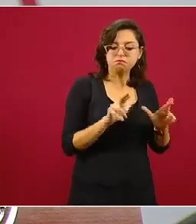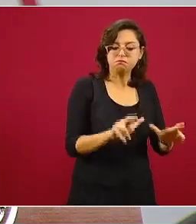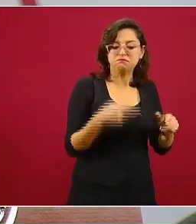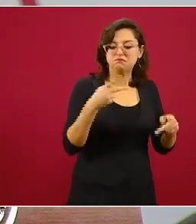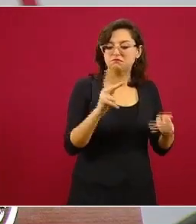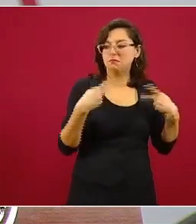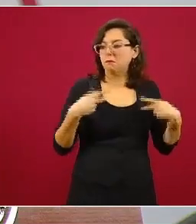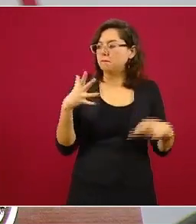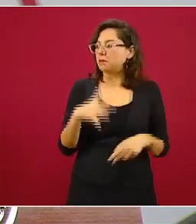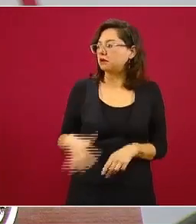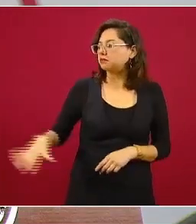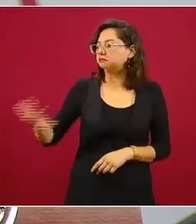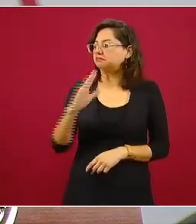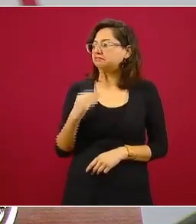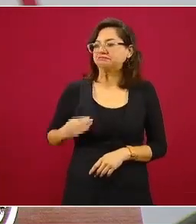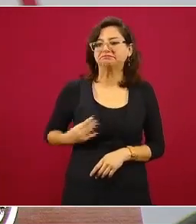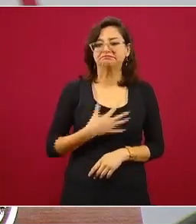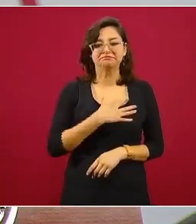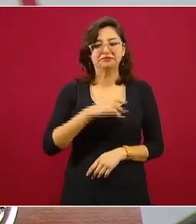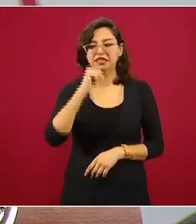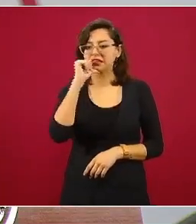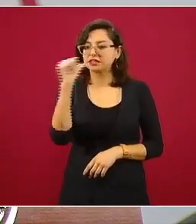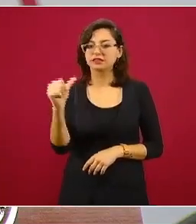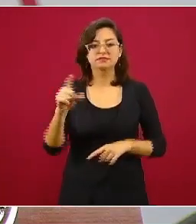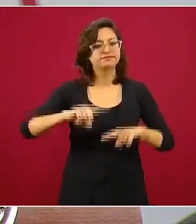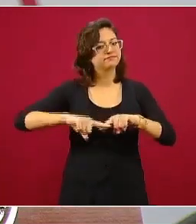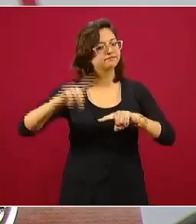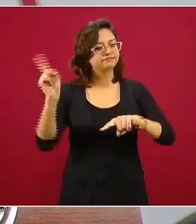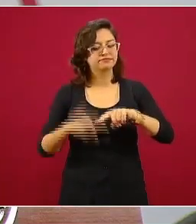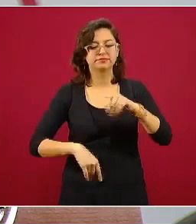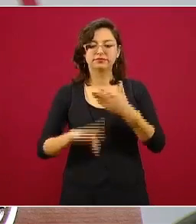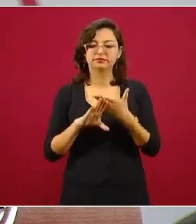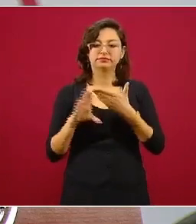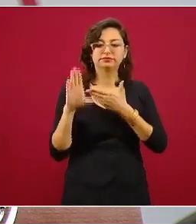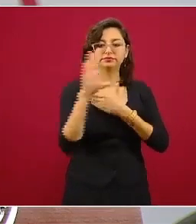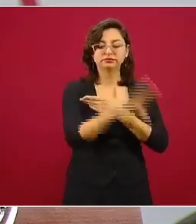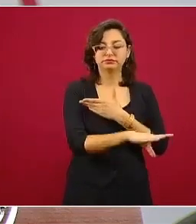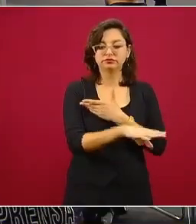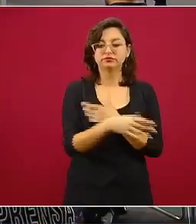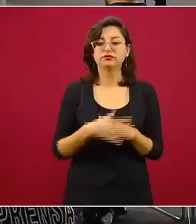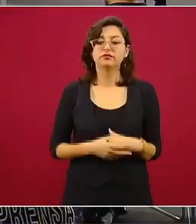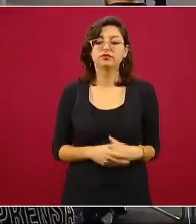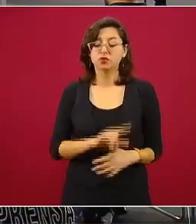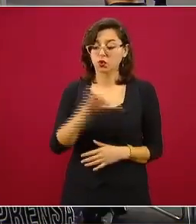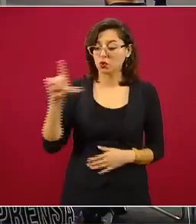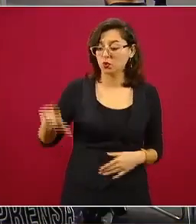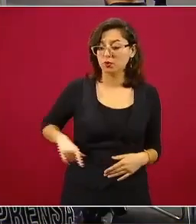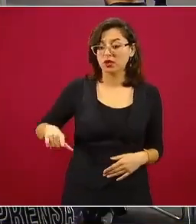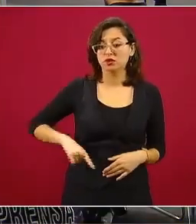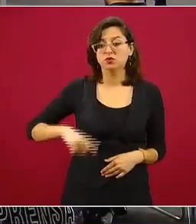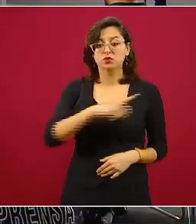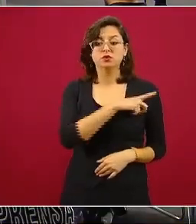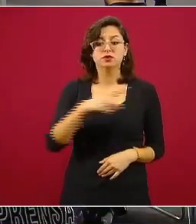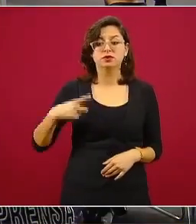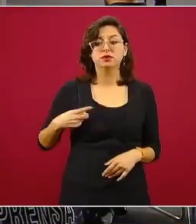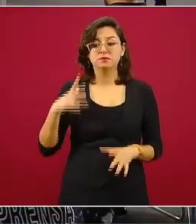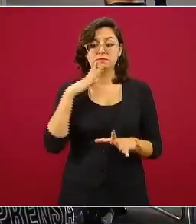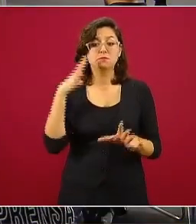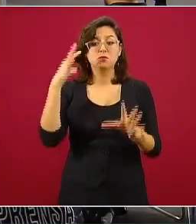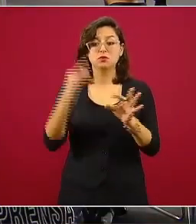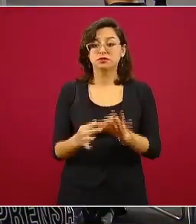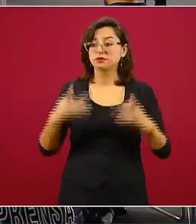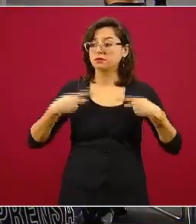y procurar una mayor intervención del Estado en el cumplimiento de su responsabilidad